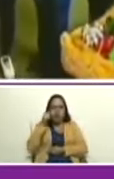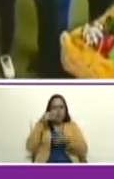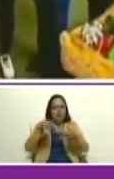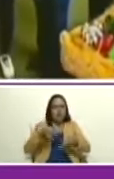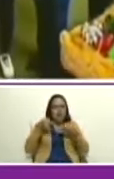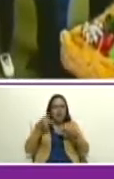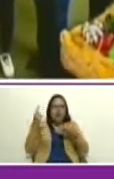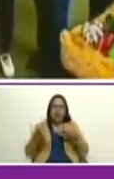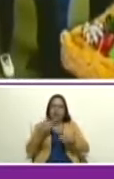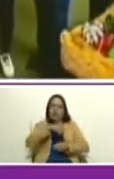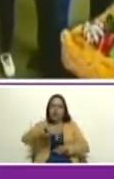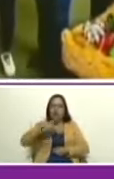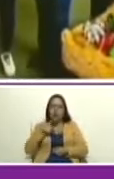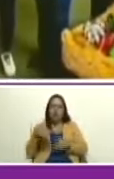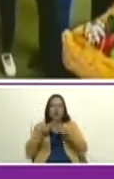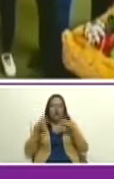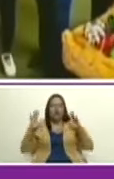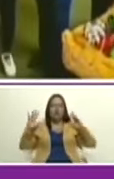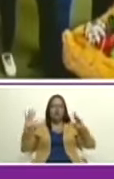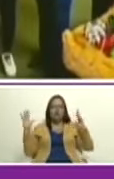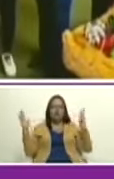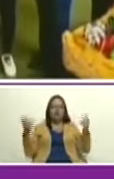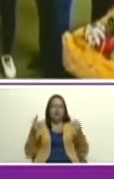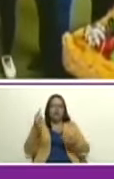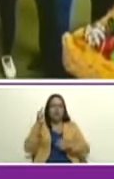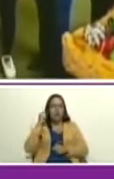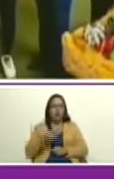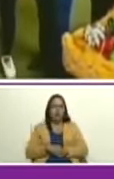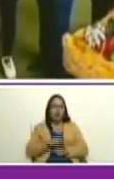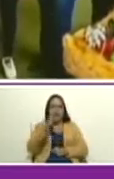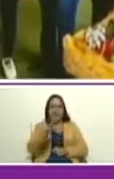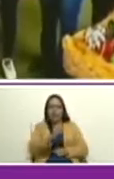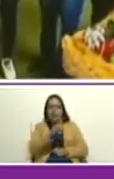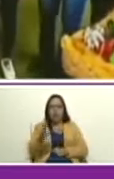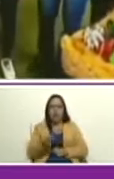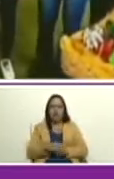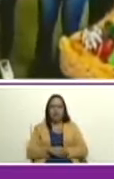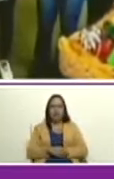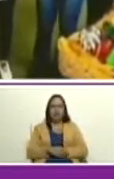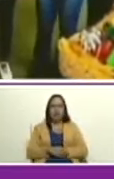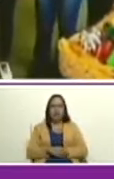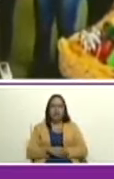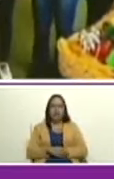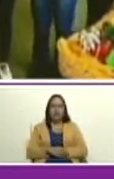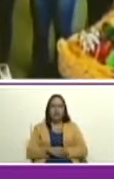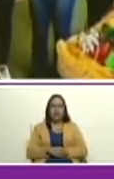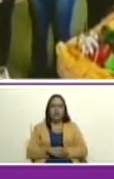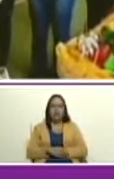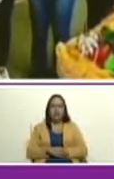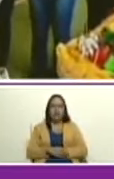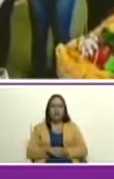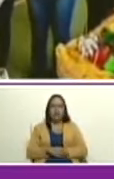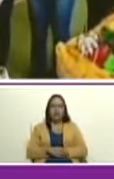seamos entre todas las mujeres. Bendito sea tu vientre,